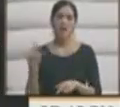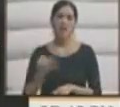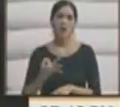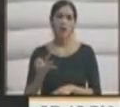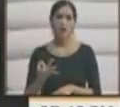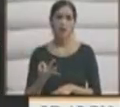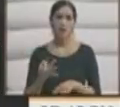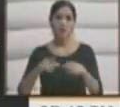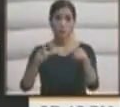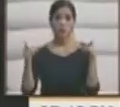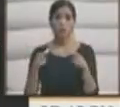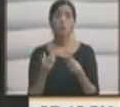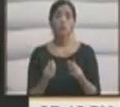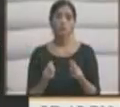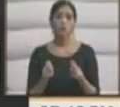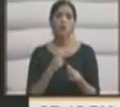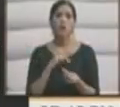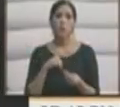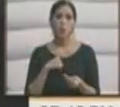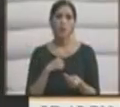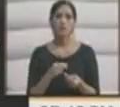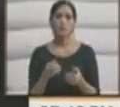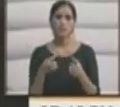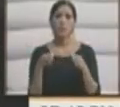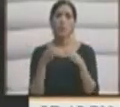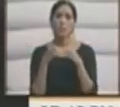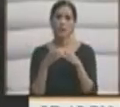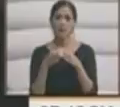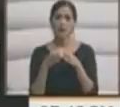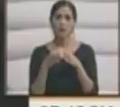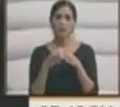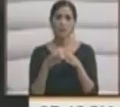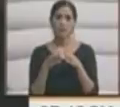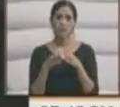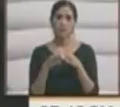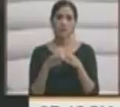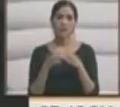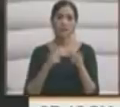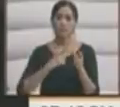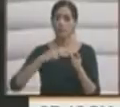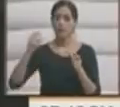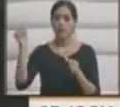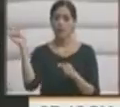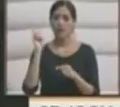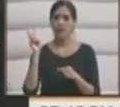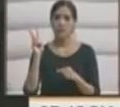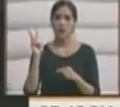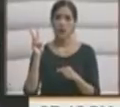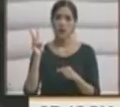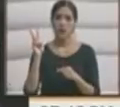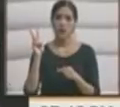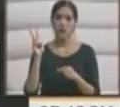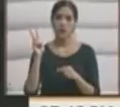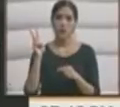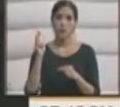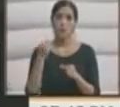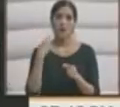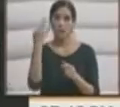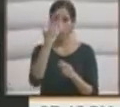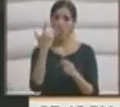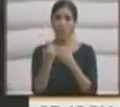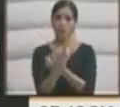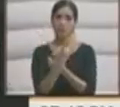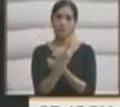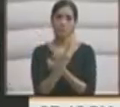de muchos de nuestros compatriotas que se fueron de nuestra patria porque les pintaron pajaritos